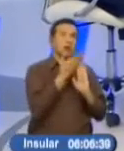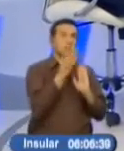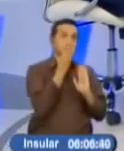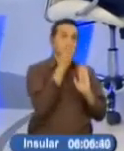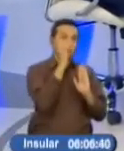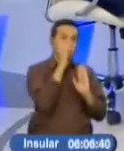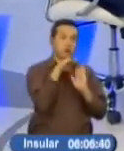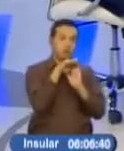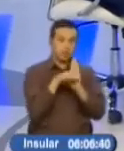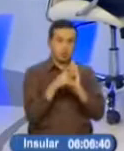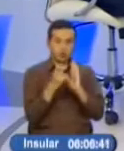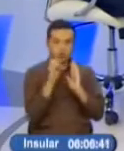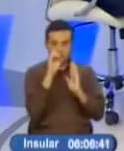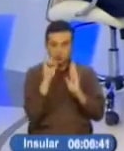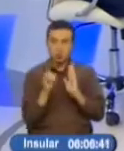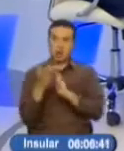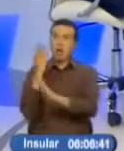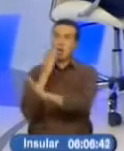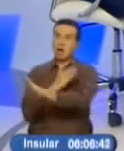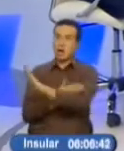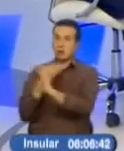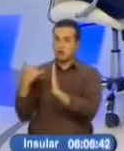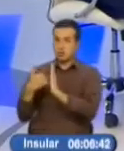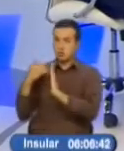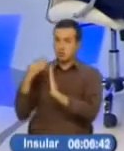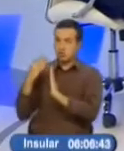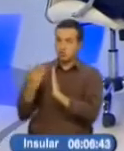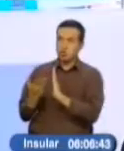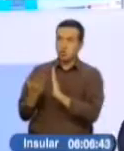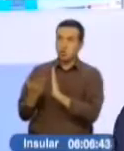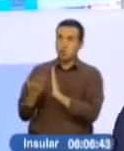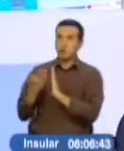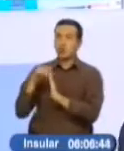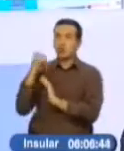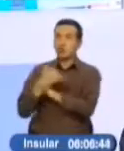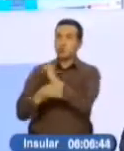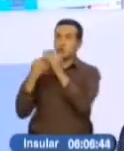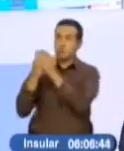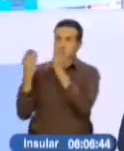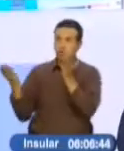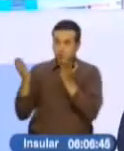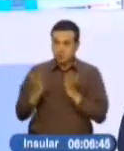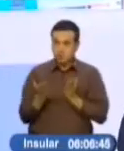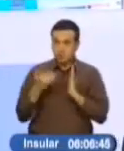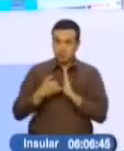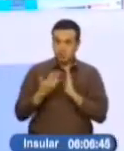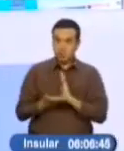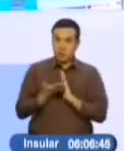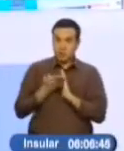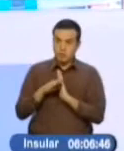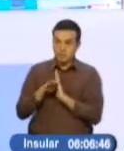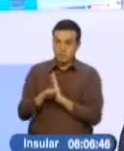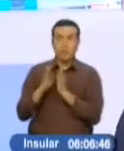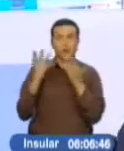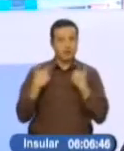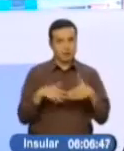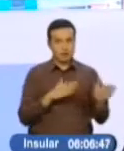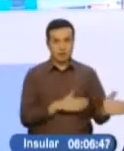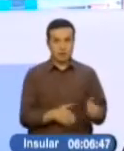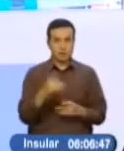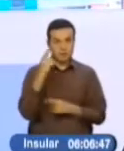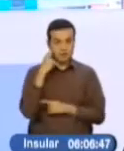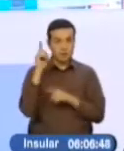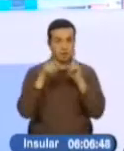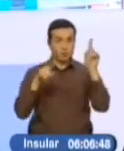de las sobretasas arancelarias y después de las sobretasas arancelarias. Entonces aquí va a quedar concretamente documentado el abuso que